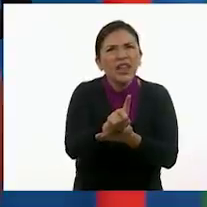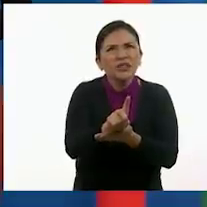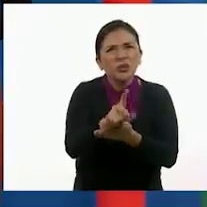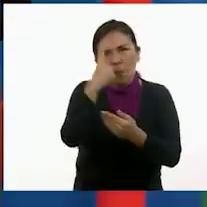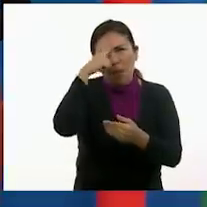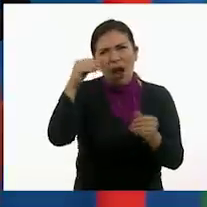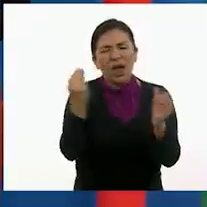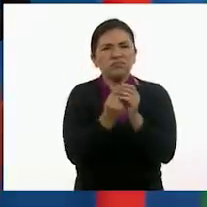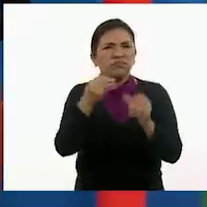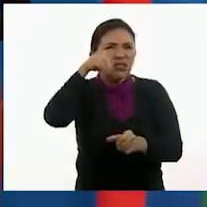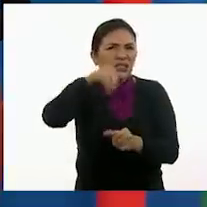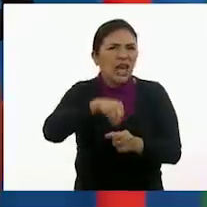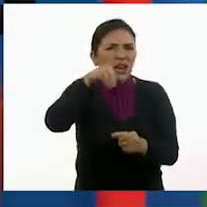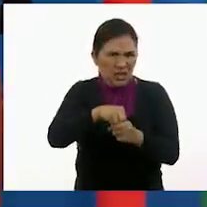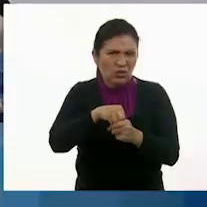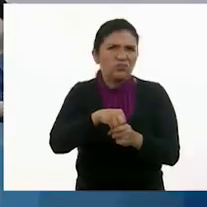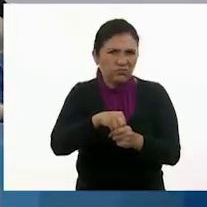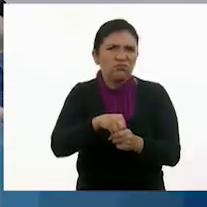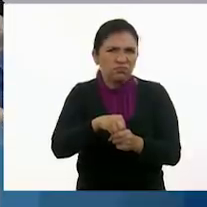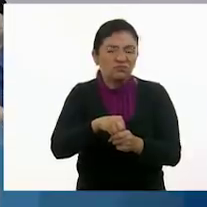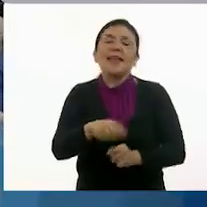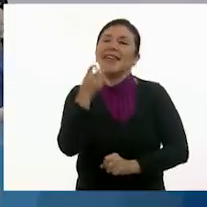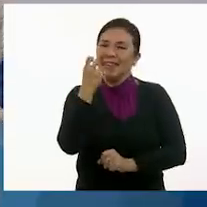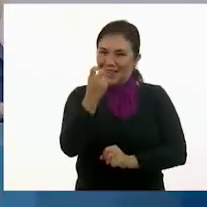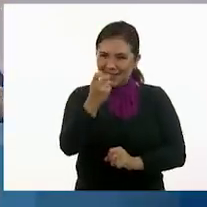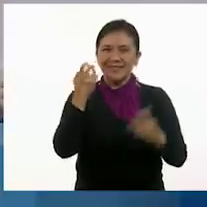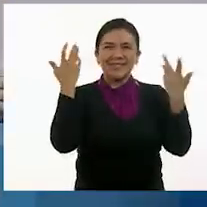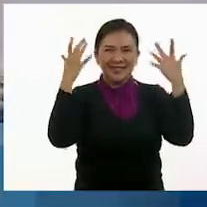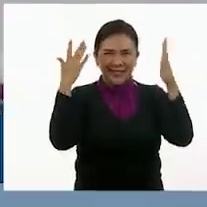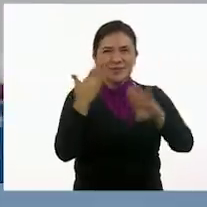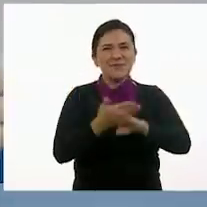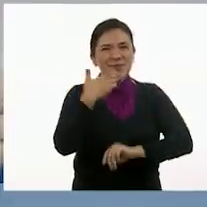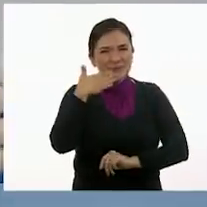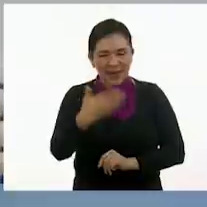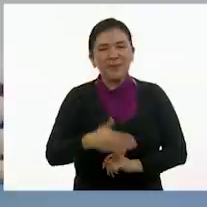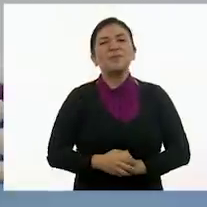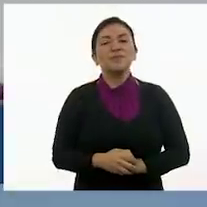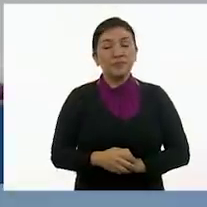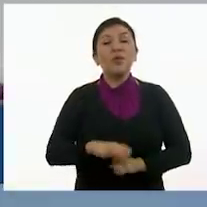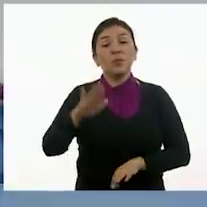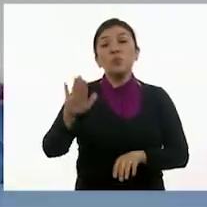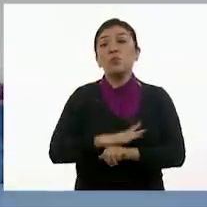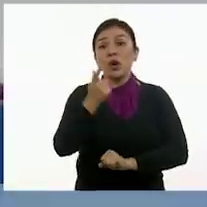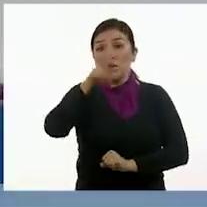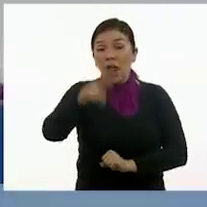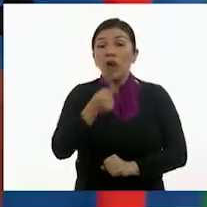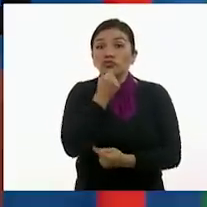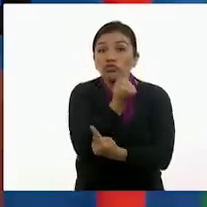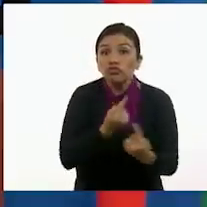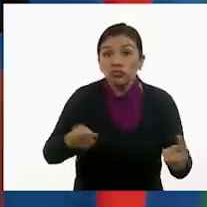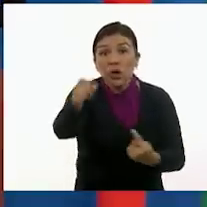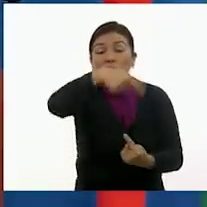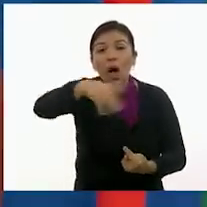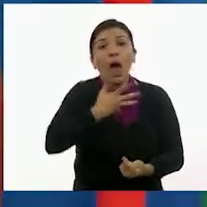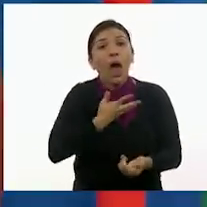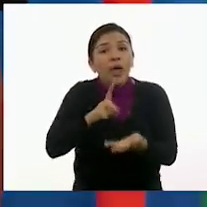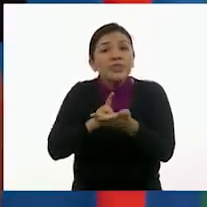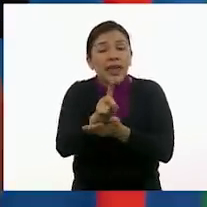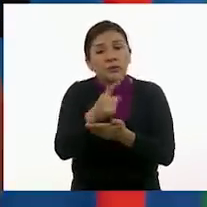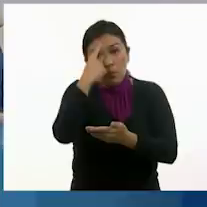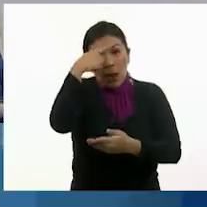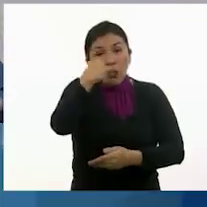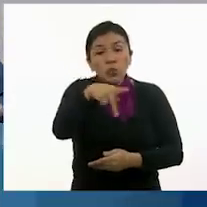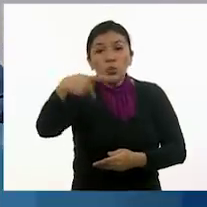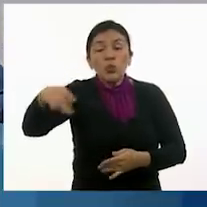la privacidad. Exacto. Muy bien. Perfecto, sí, porque las niñas y los niños tienen el derecho a